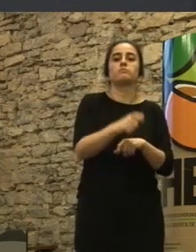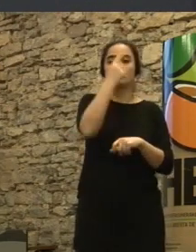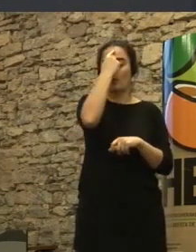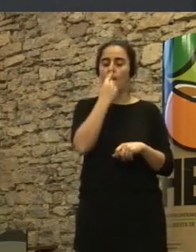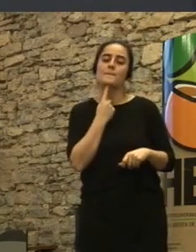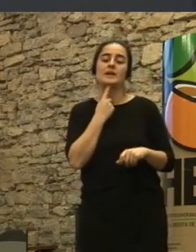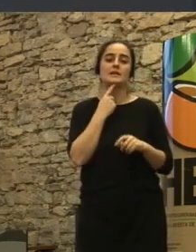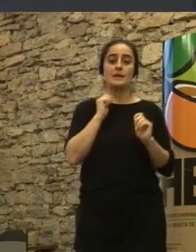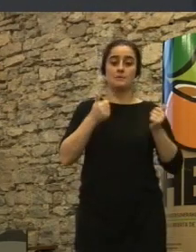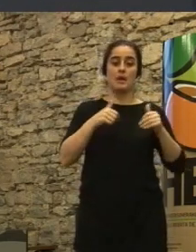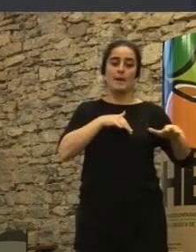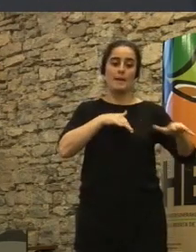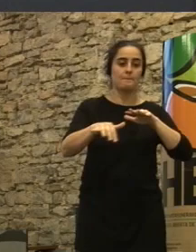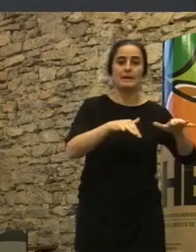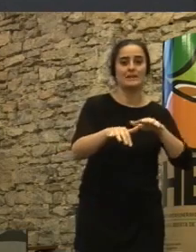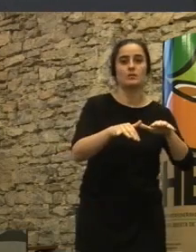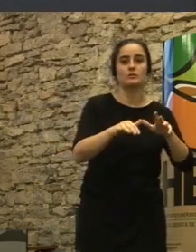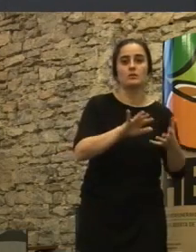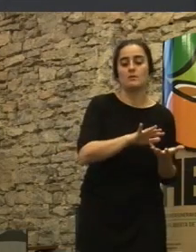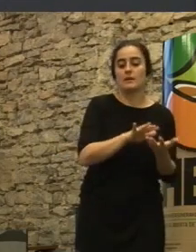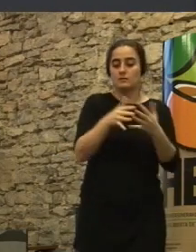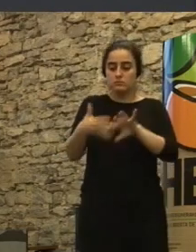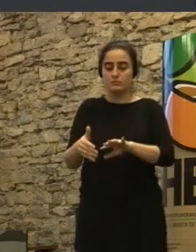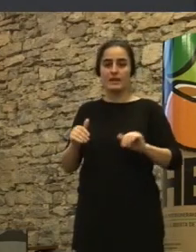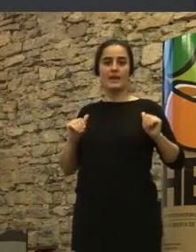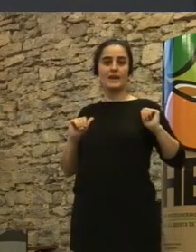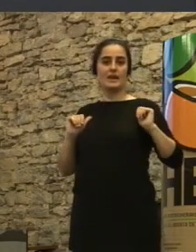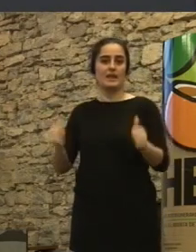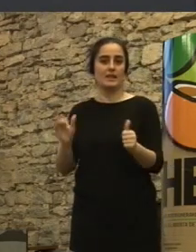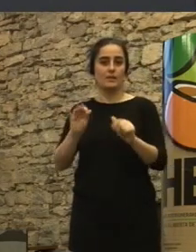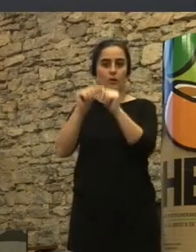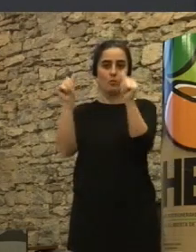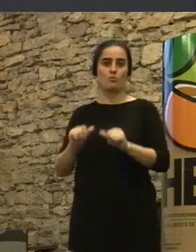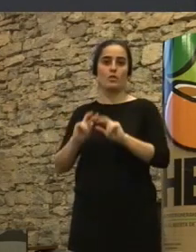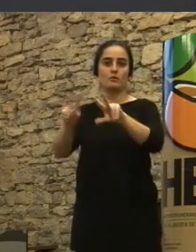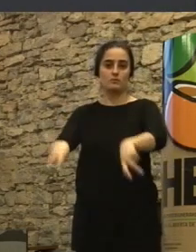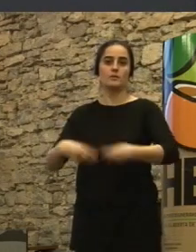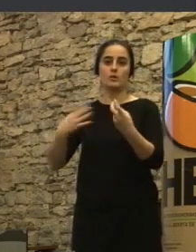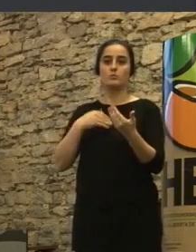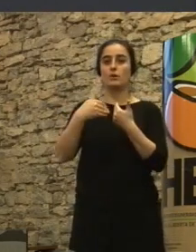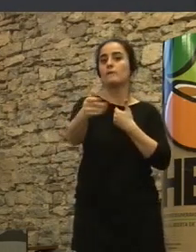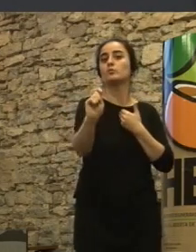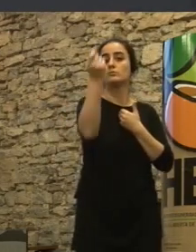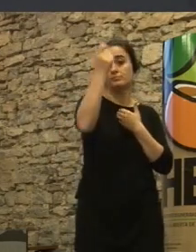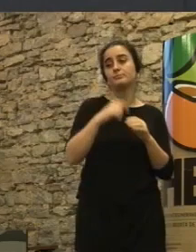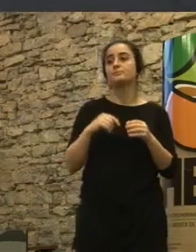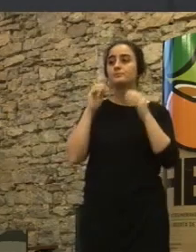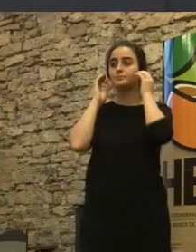y movernos sobre la iniciativa o modelo innovador. Y a lo mejor un día lo haremos.